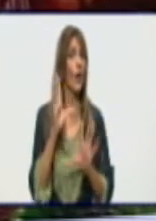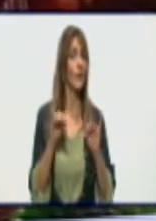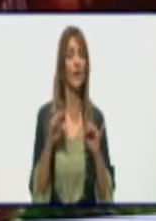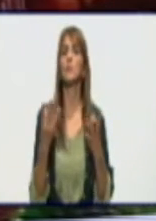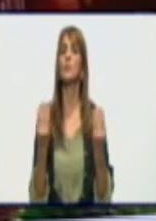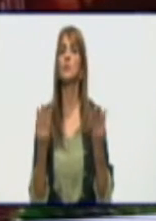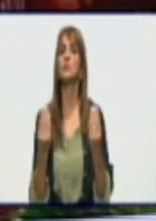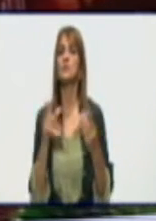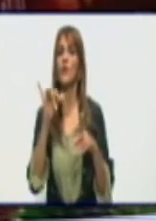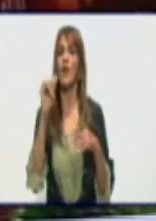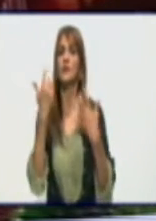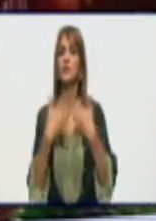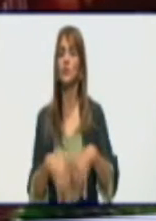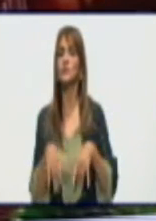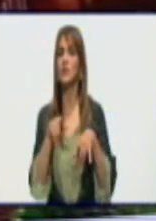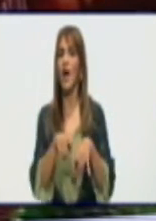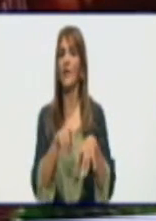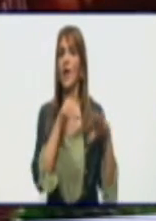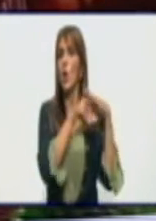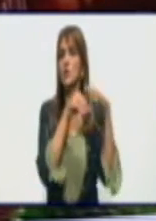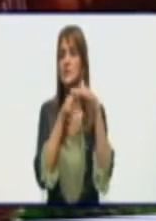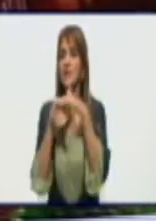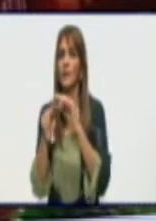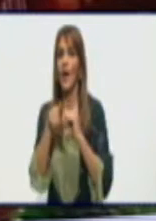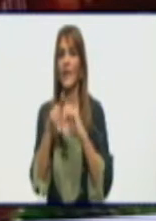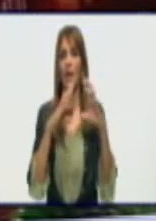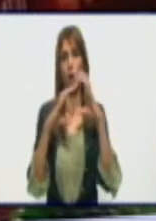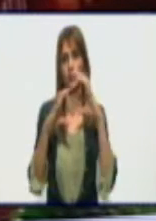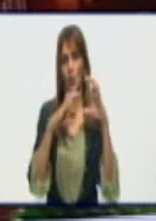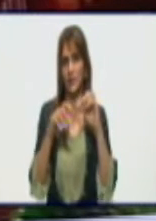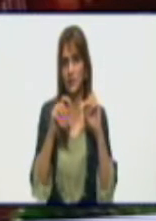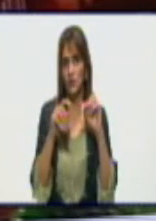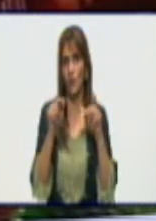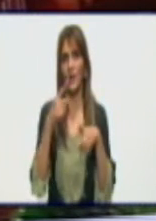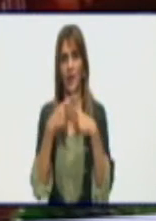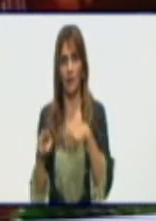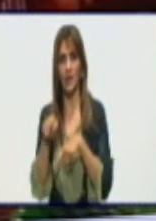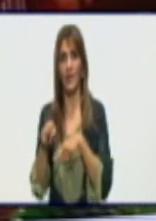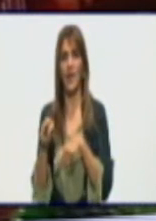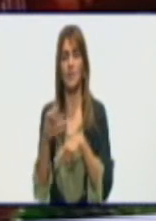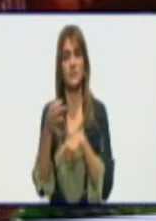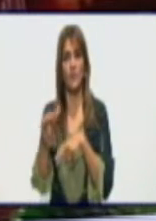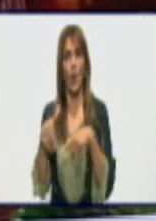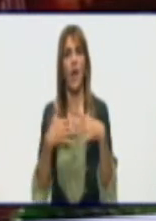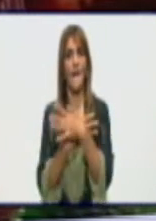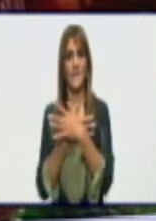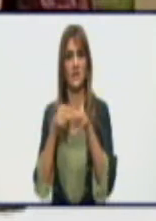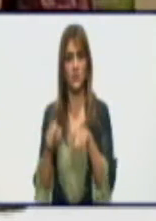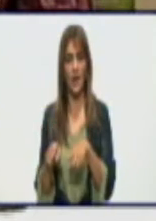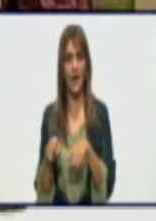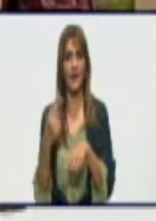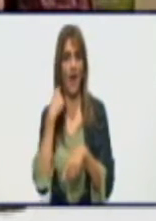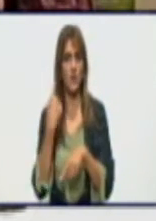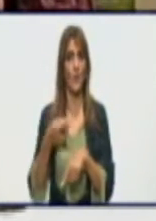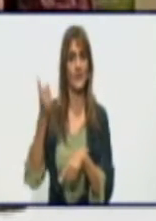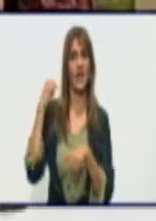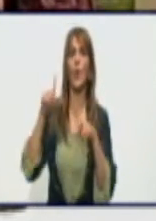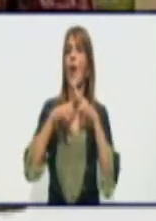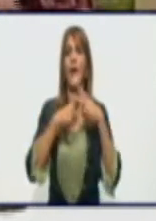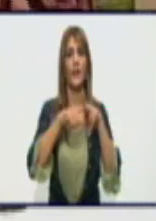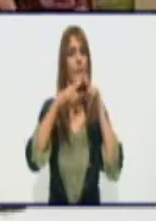hablar mucho precisamente de esta de Campechuela, que el año pasado fue objeto de una reparación,